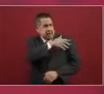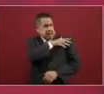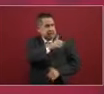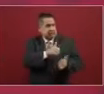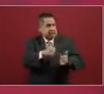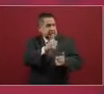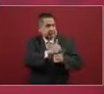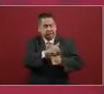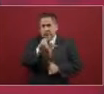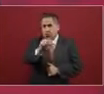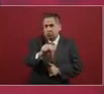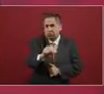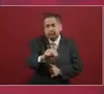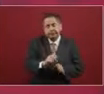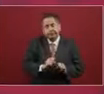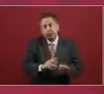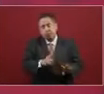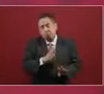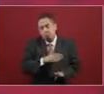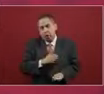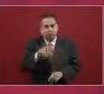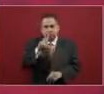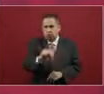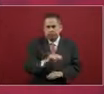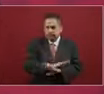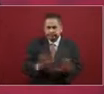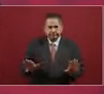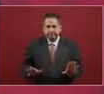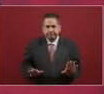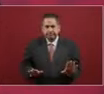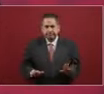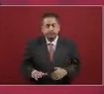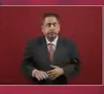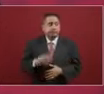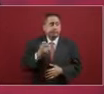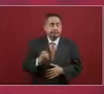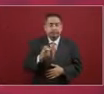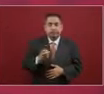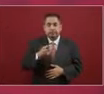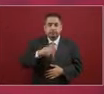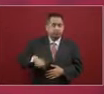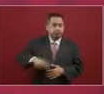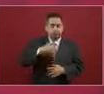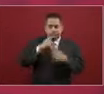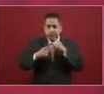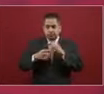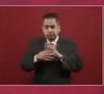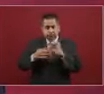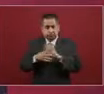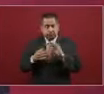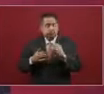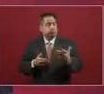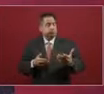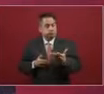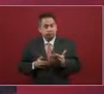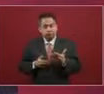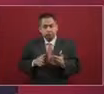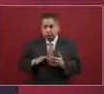Cero tolerancia. Entonces, en este caso, como en todo lo que nos ordenen, todas